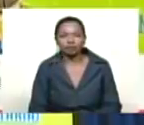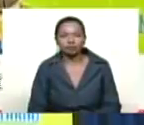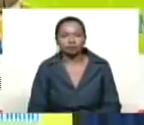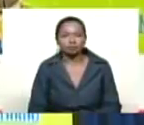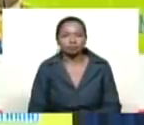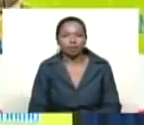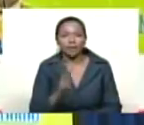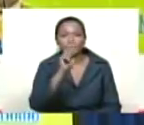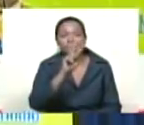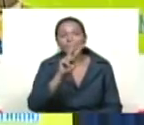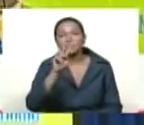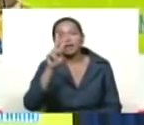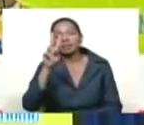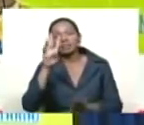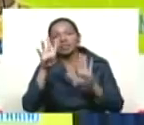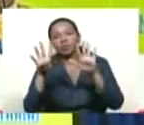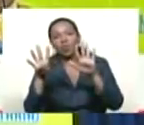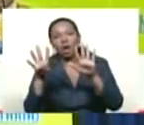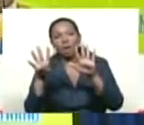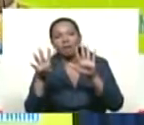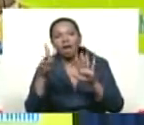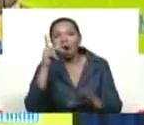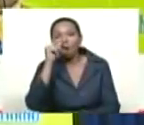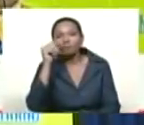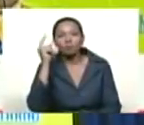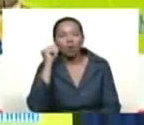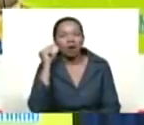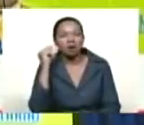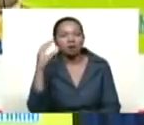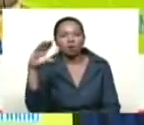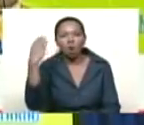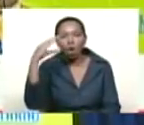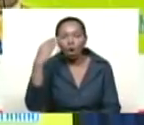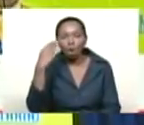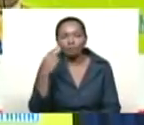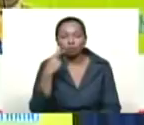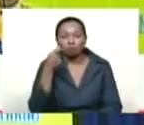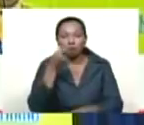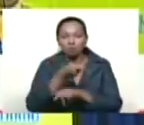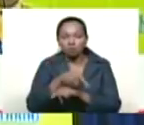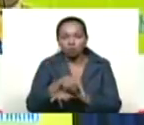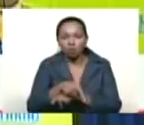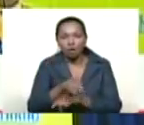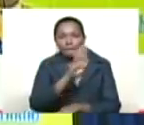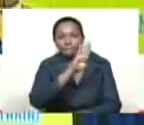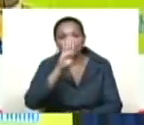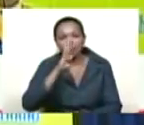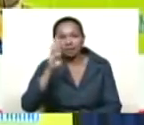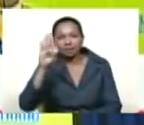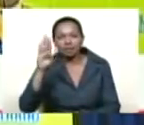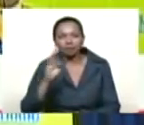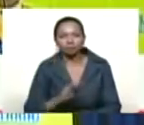29 colombianos y colombianas, 29. Yo gradué a uno de Barranquilla, le di su título.